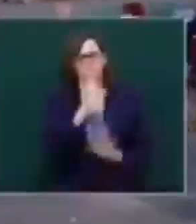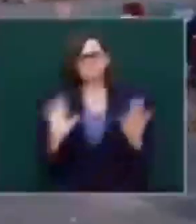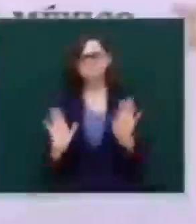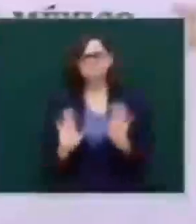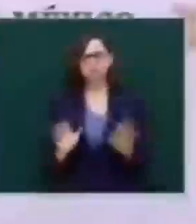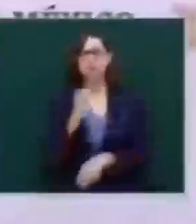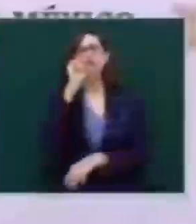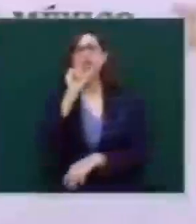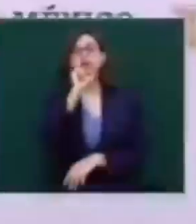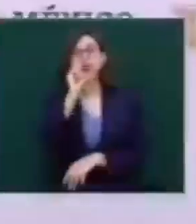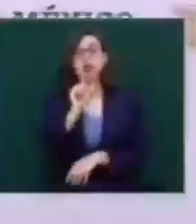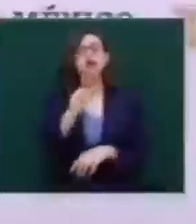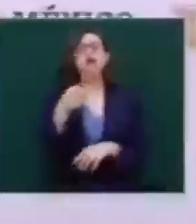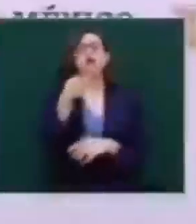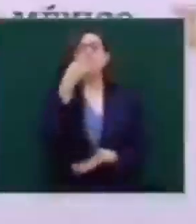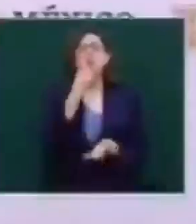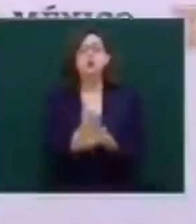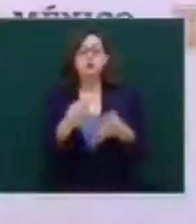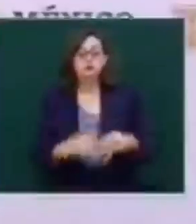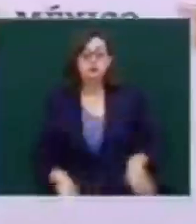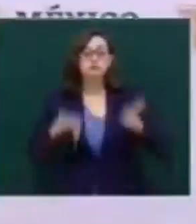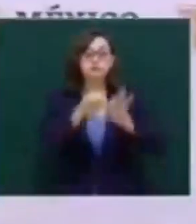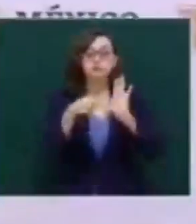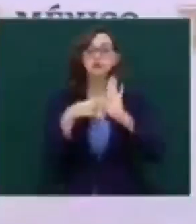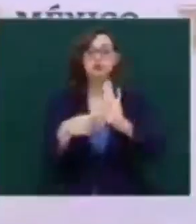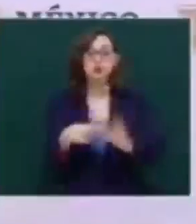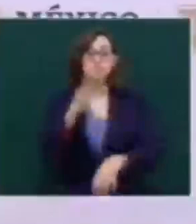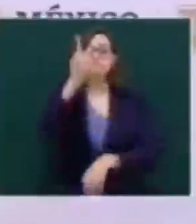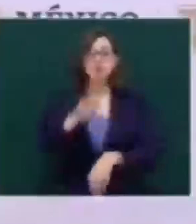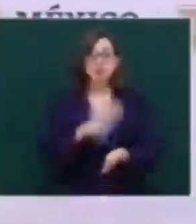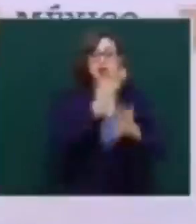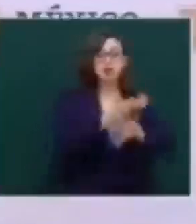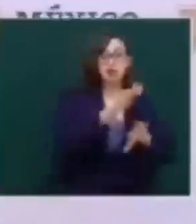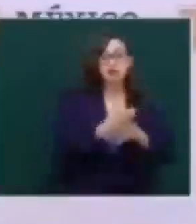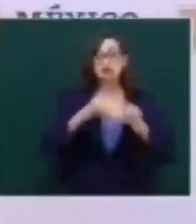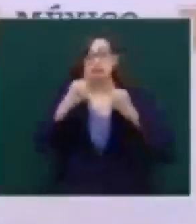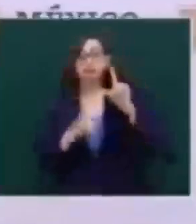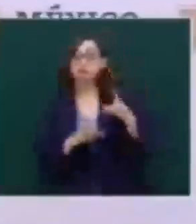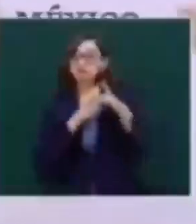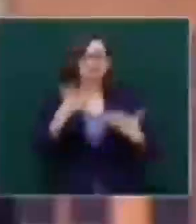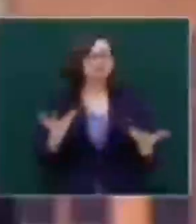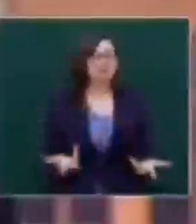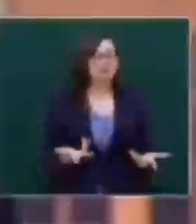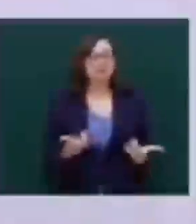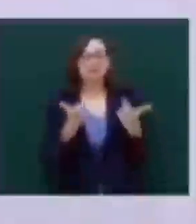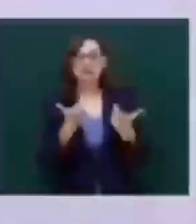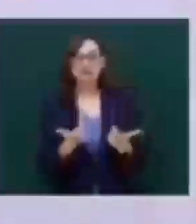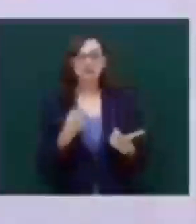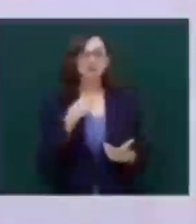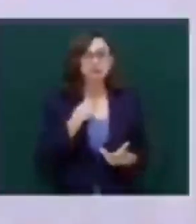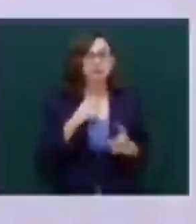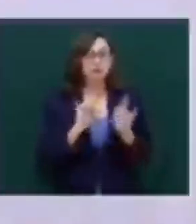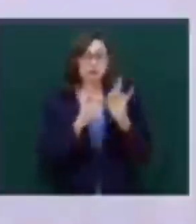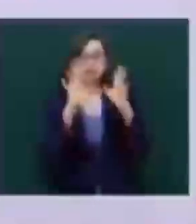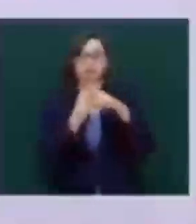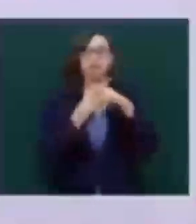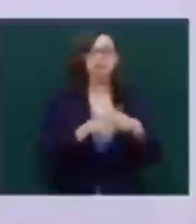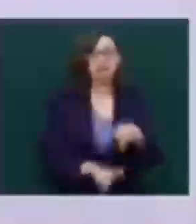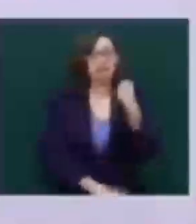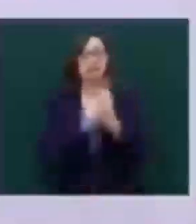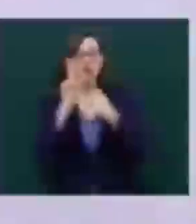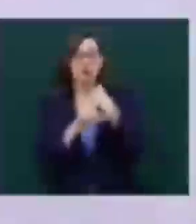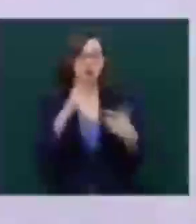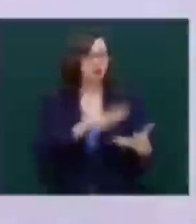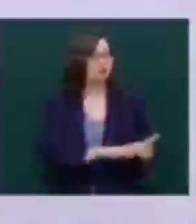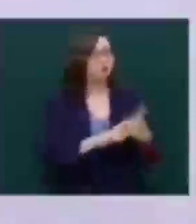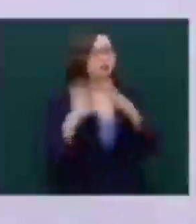la interdependencia existente. Pero hablando de este asunto, para decirlo en otras palabras, nos conviene